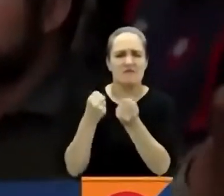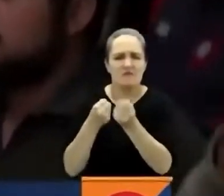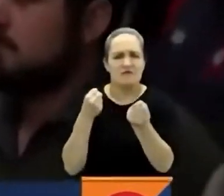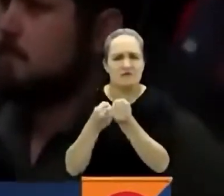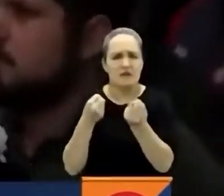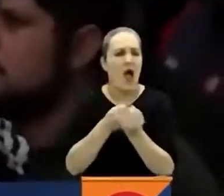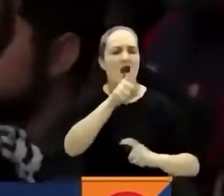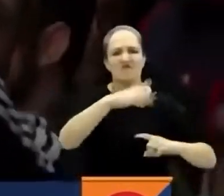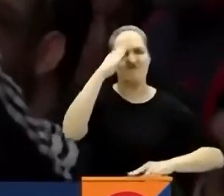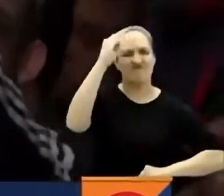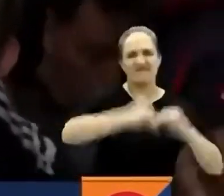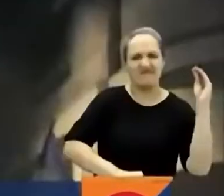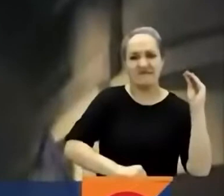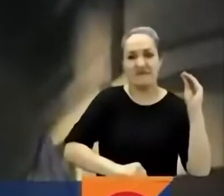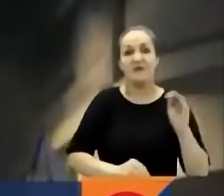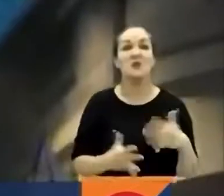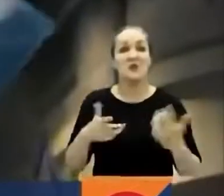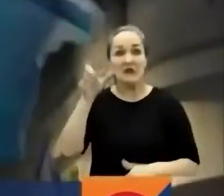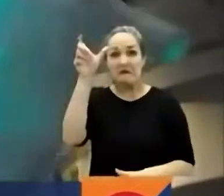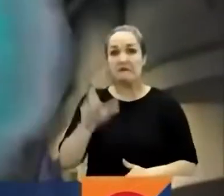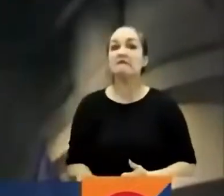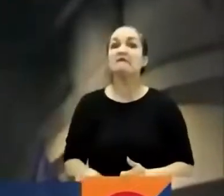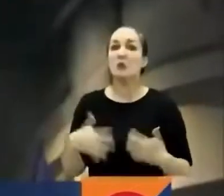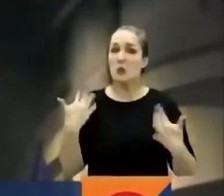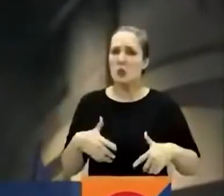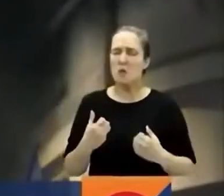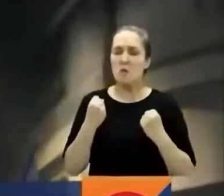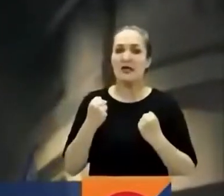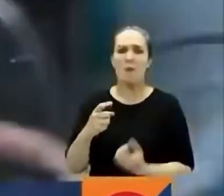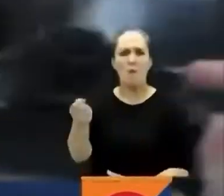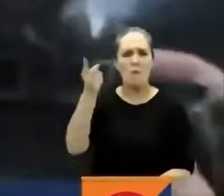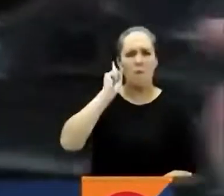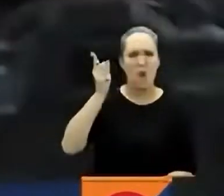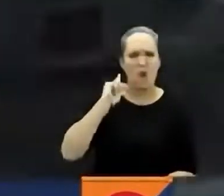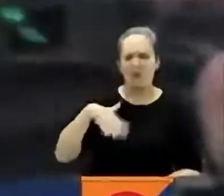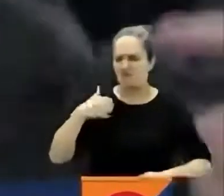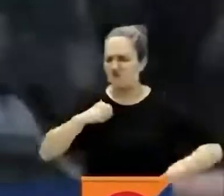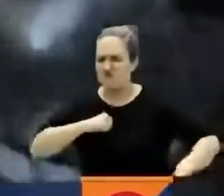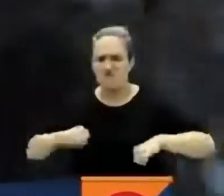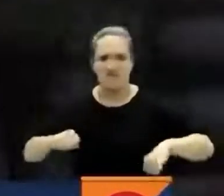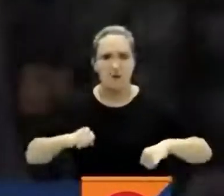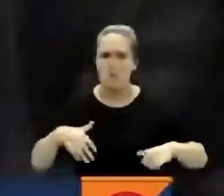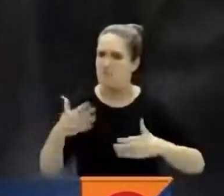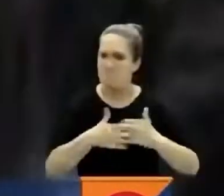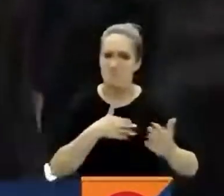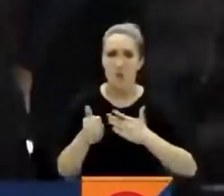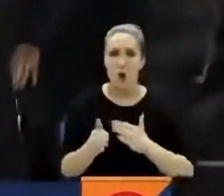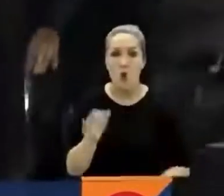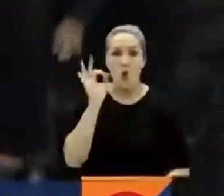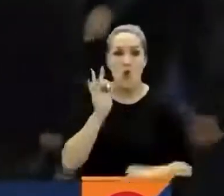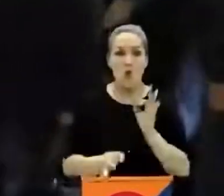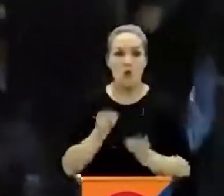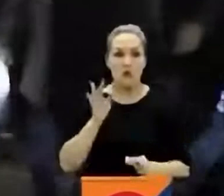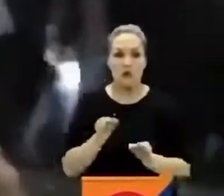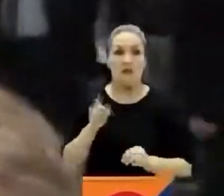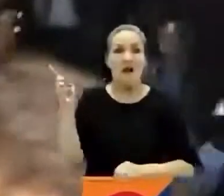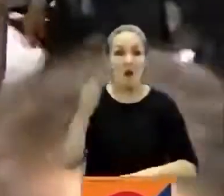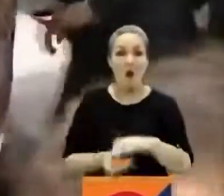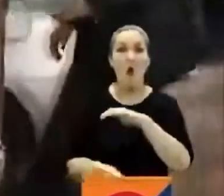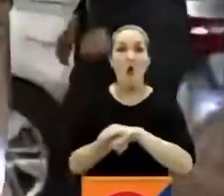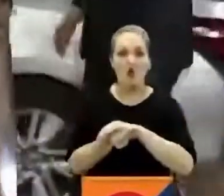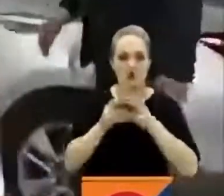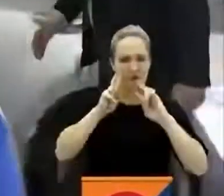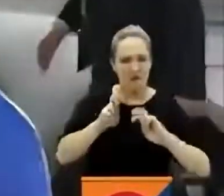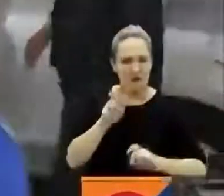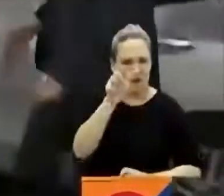No en vano, es la figura política del momento argentino que ahora capotea entre la justicia bajo lupa por corrupción e impactos